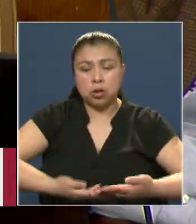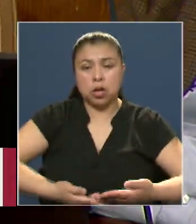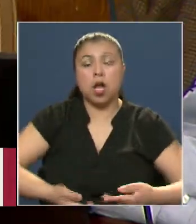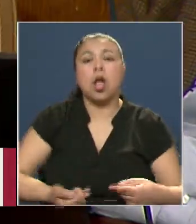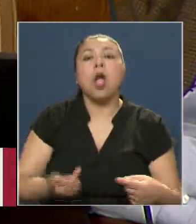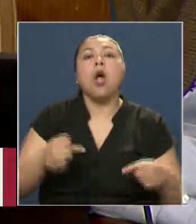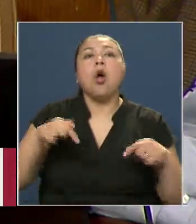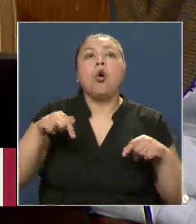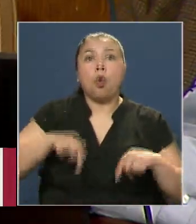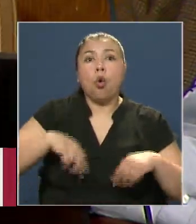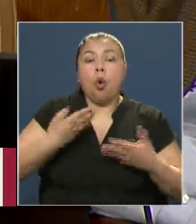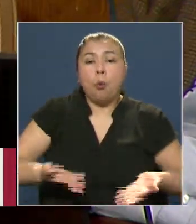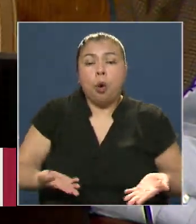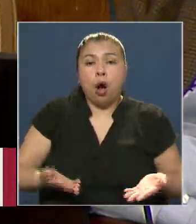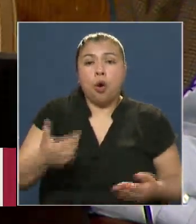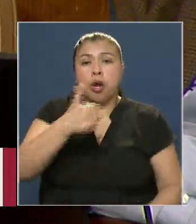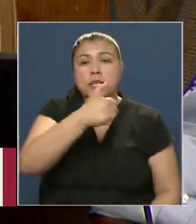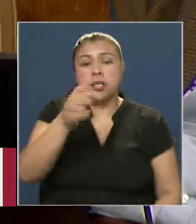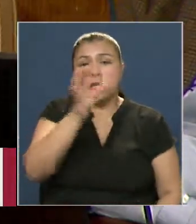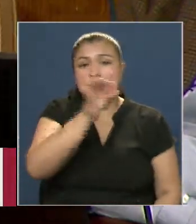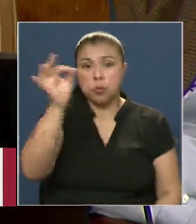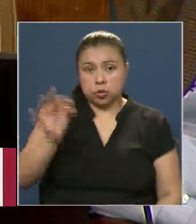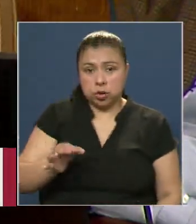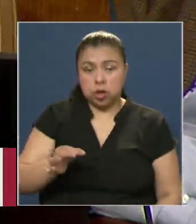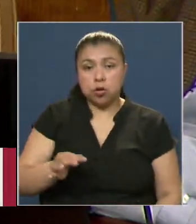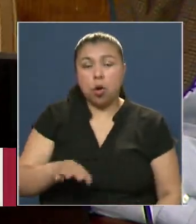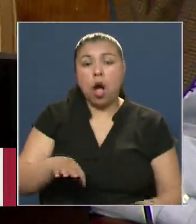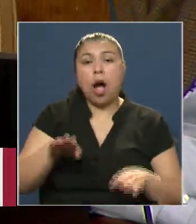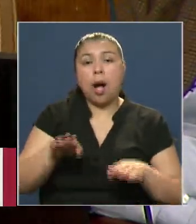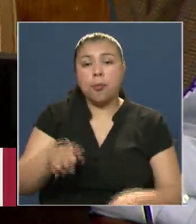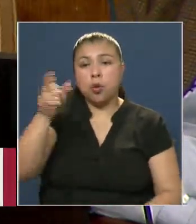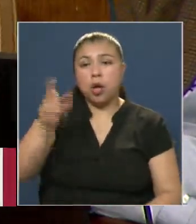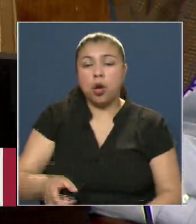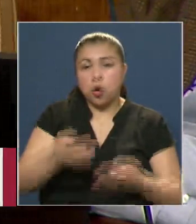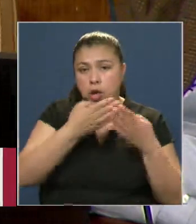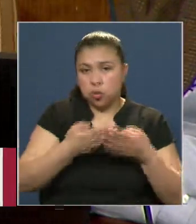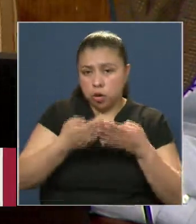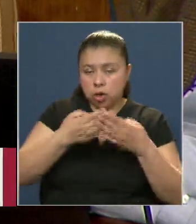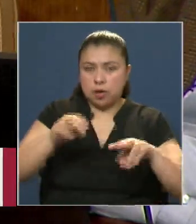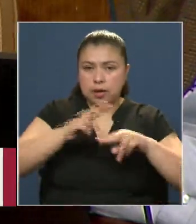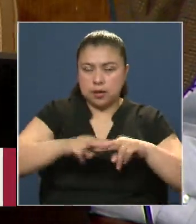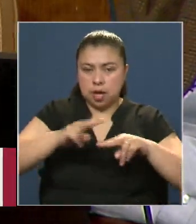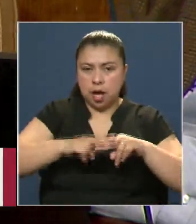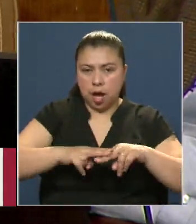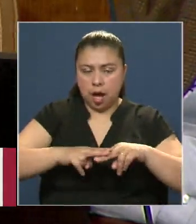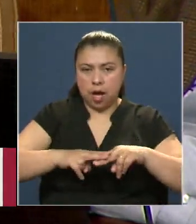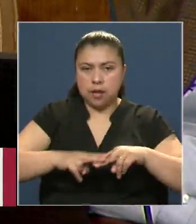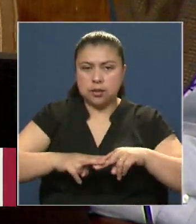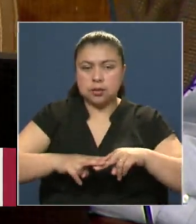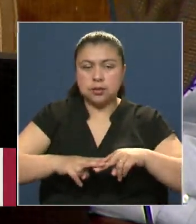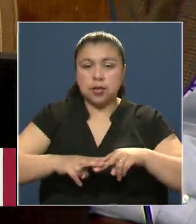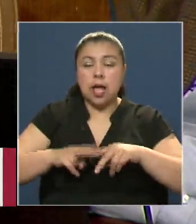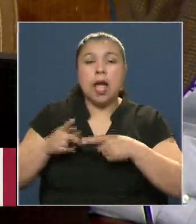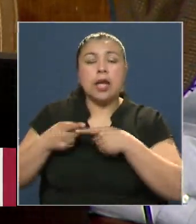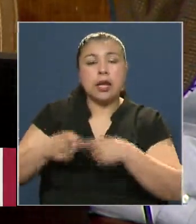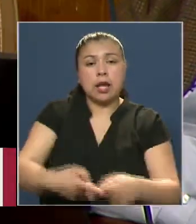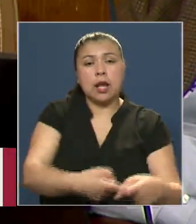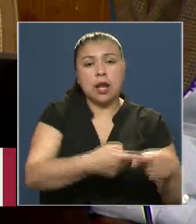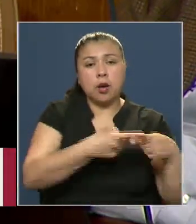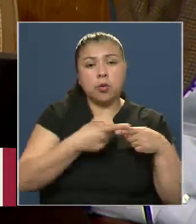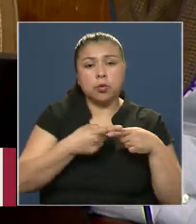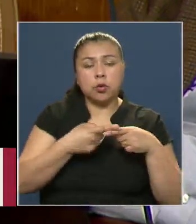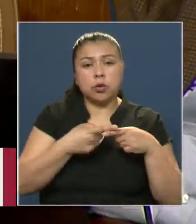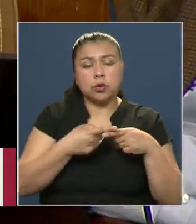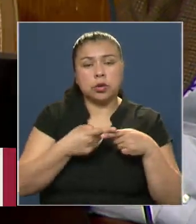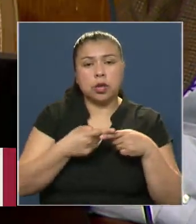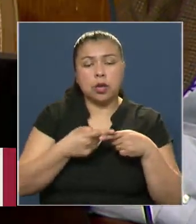hasta el 60% más vulnerable, y eso ha generado que sea la propia sociedad la que, en resumidas